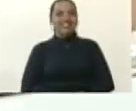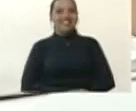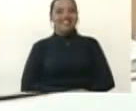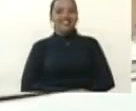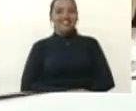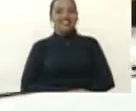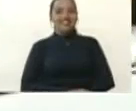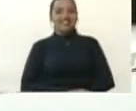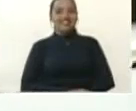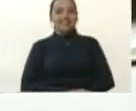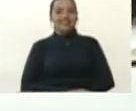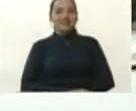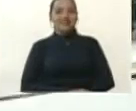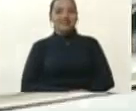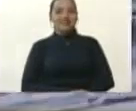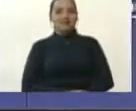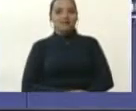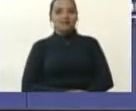con menos.